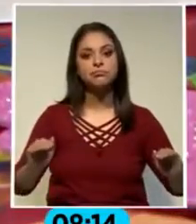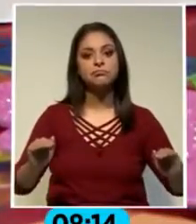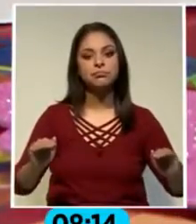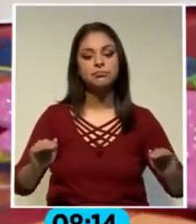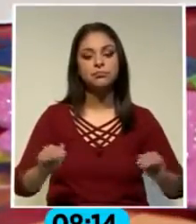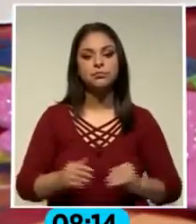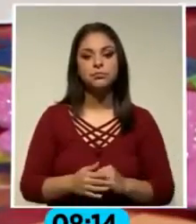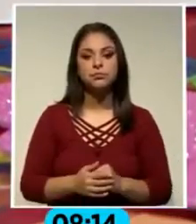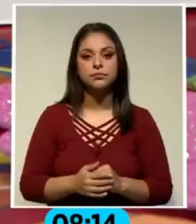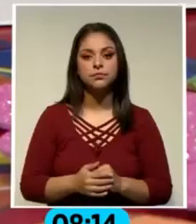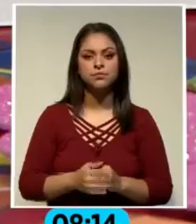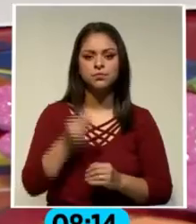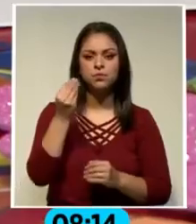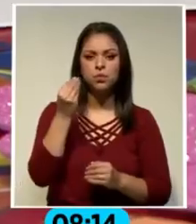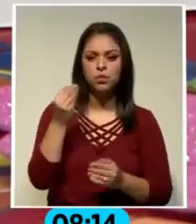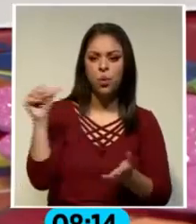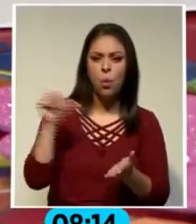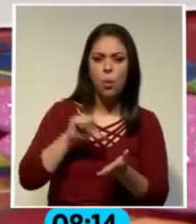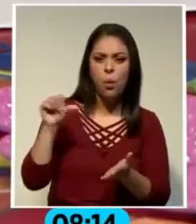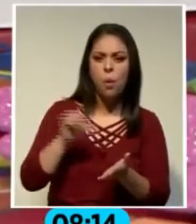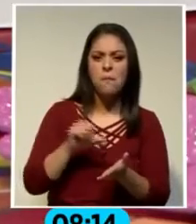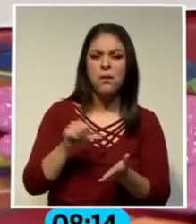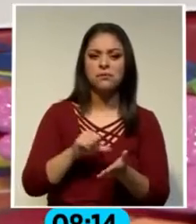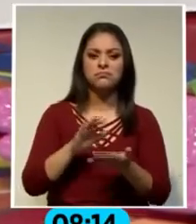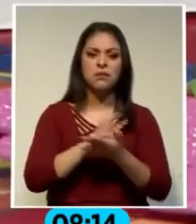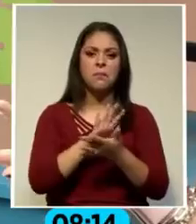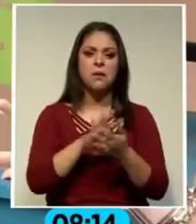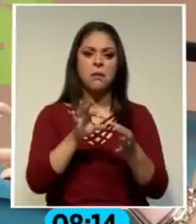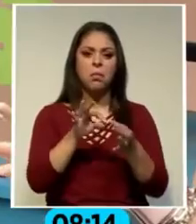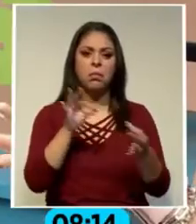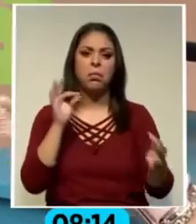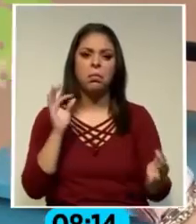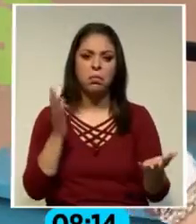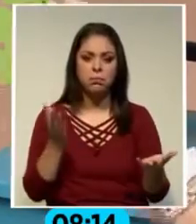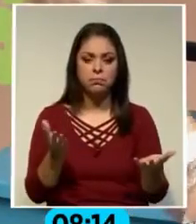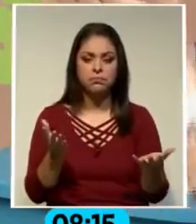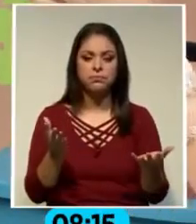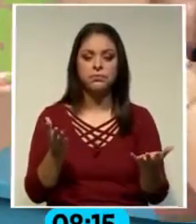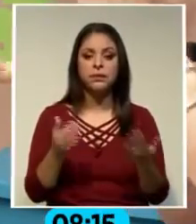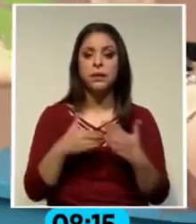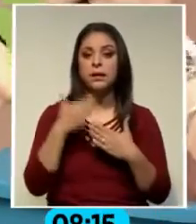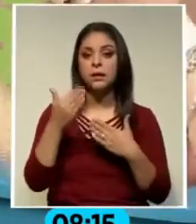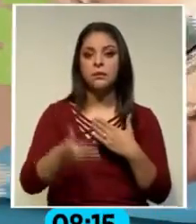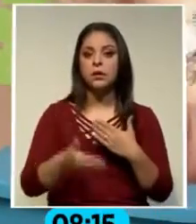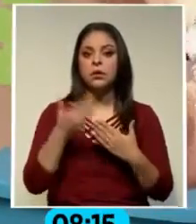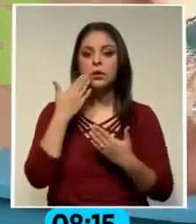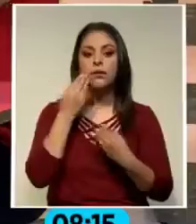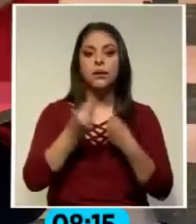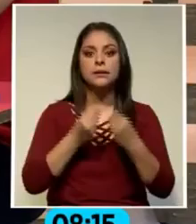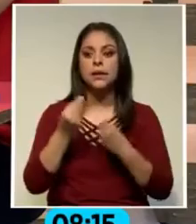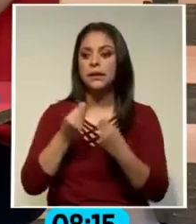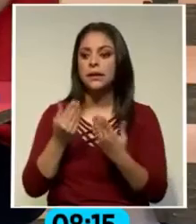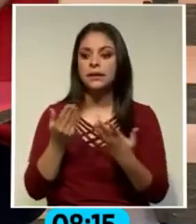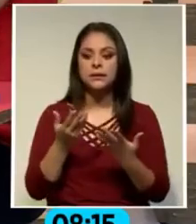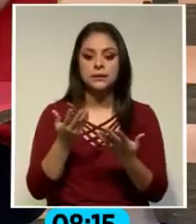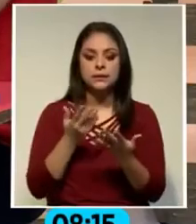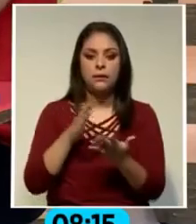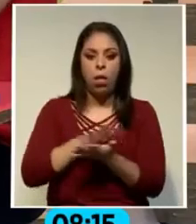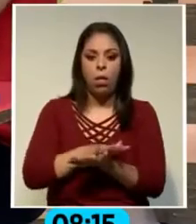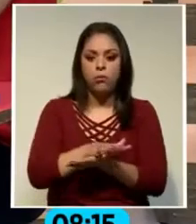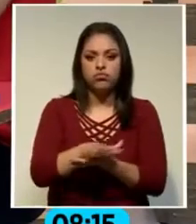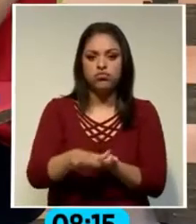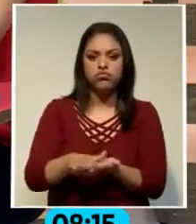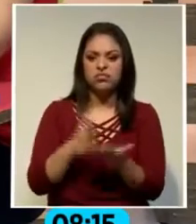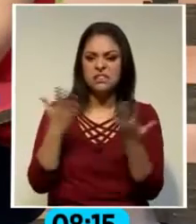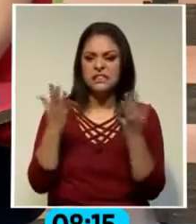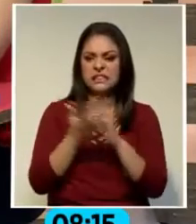cuando ponemos muchísima goma? Se rompe el papel. Se rompe el papel. Después no sabemos qué hacer con con todas las